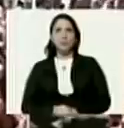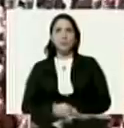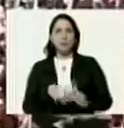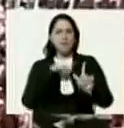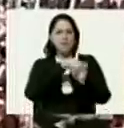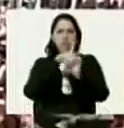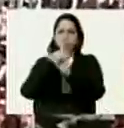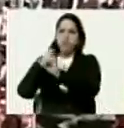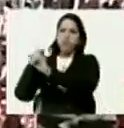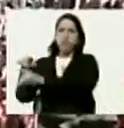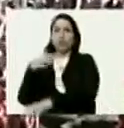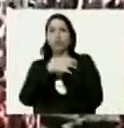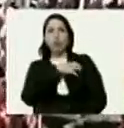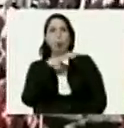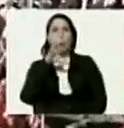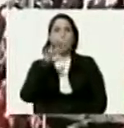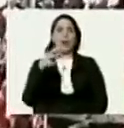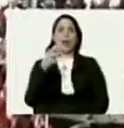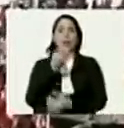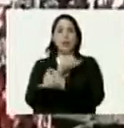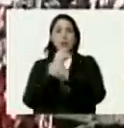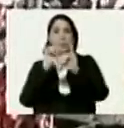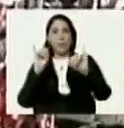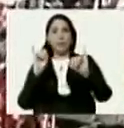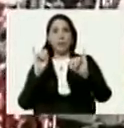amenazas a la soberanía y la independencia,